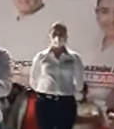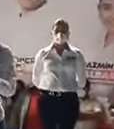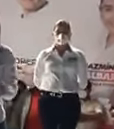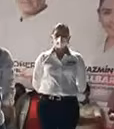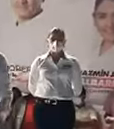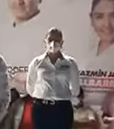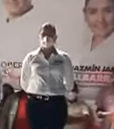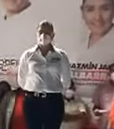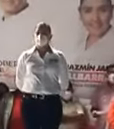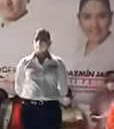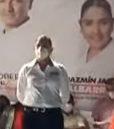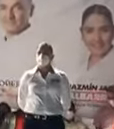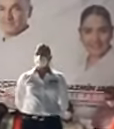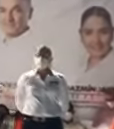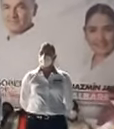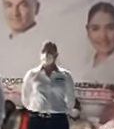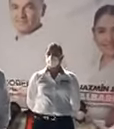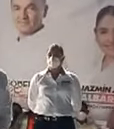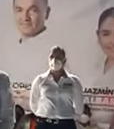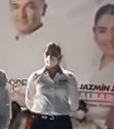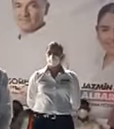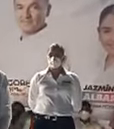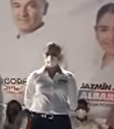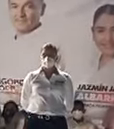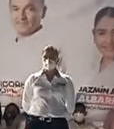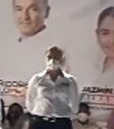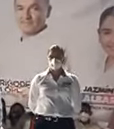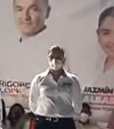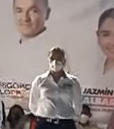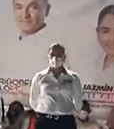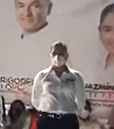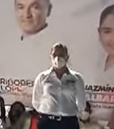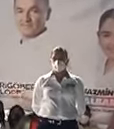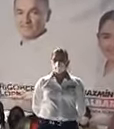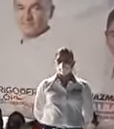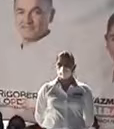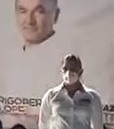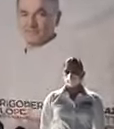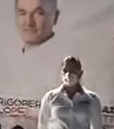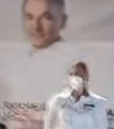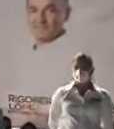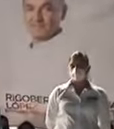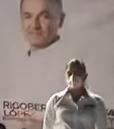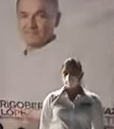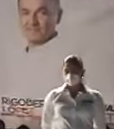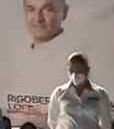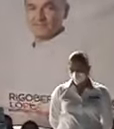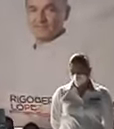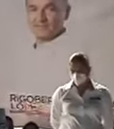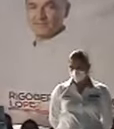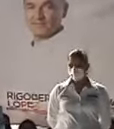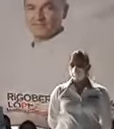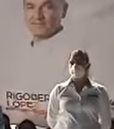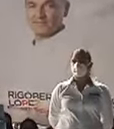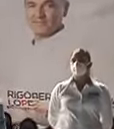iniciar agradeciendo a mi amiga y saludando con mucho aprecio y cariño a mi